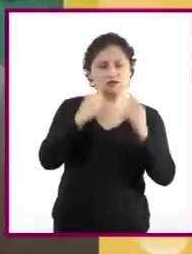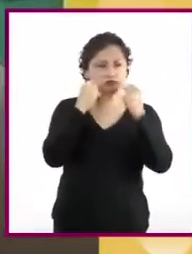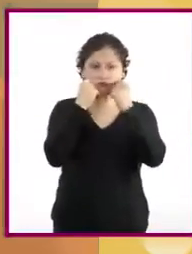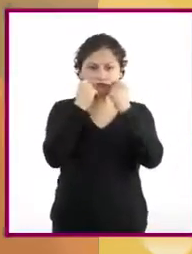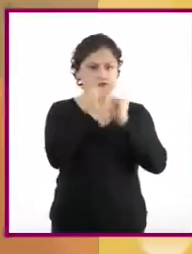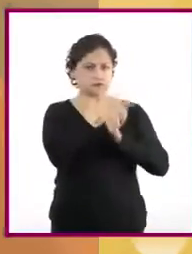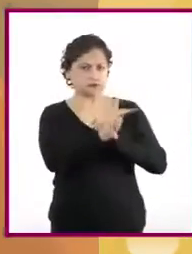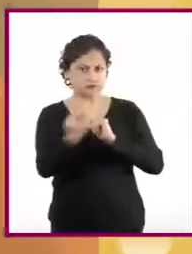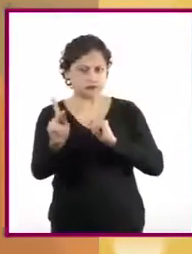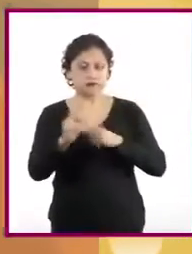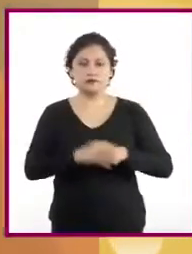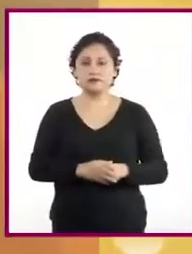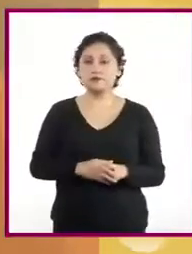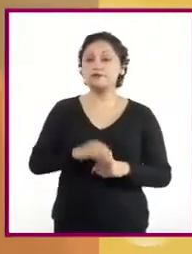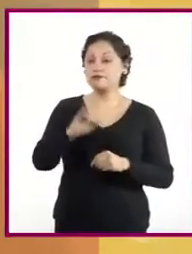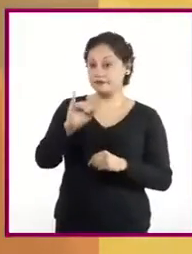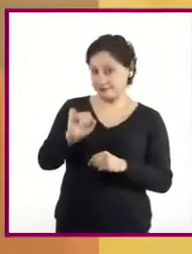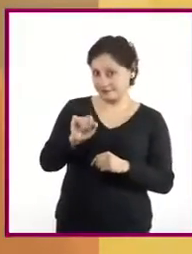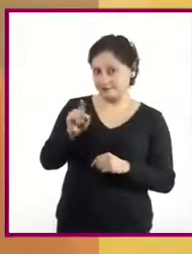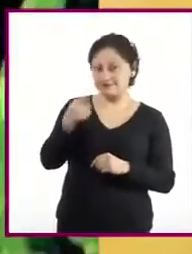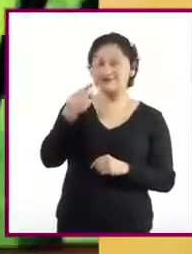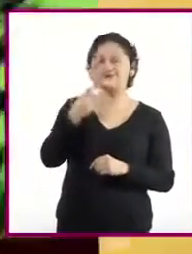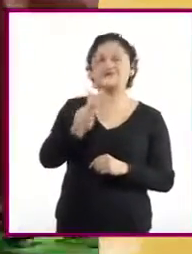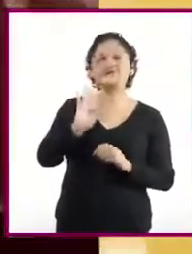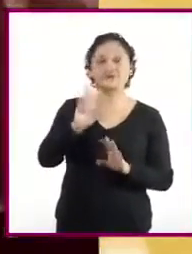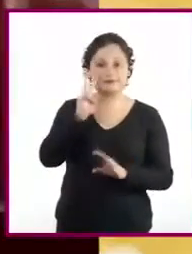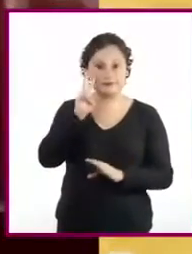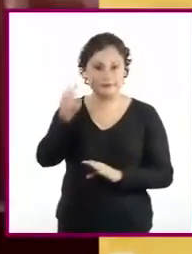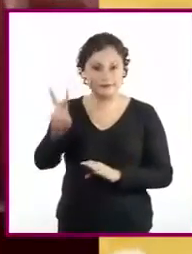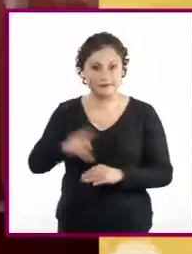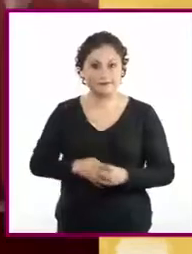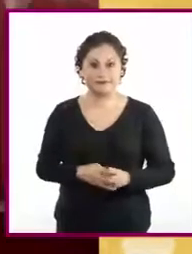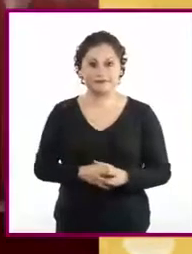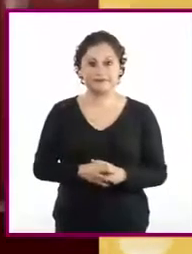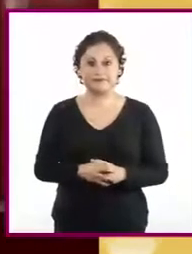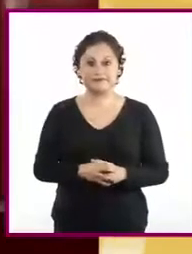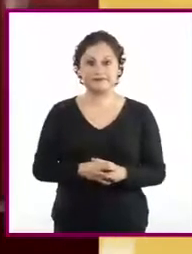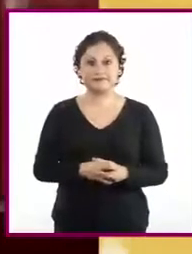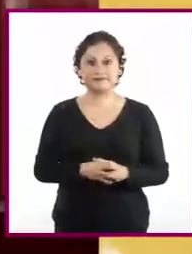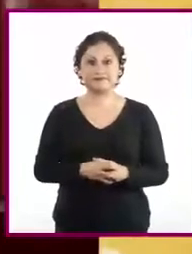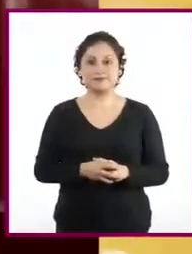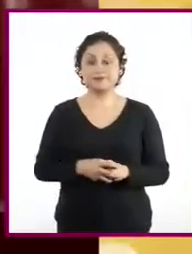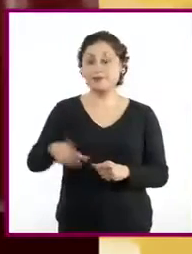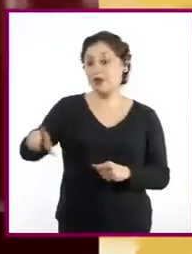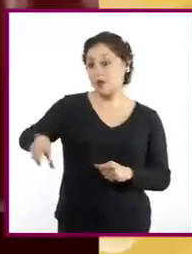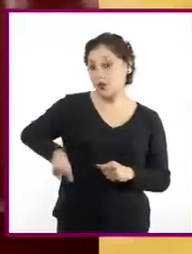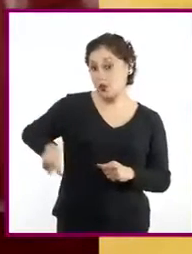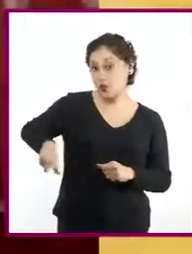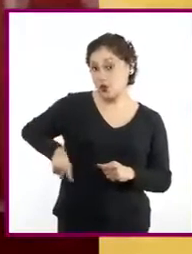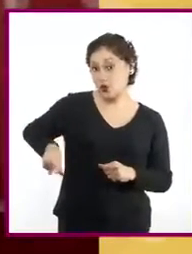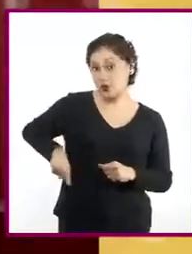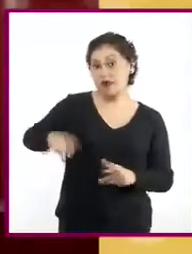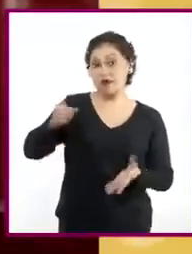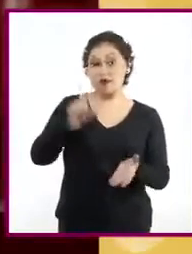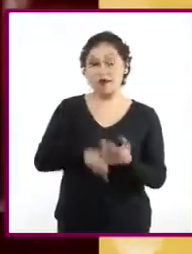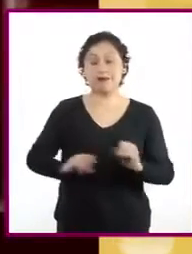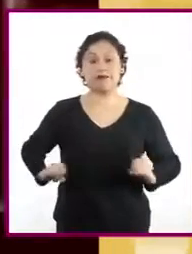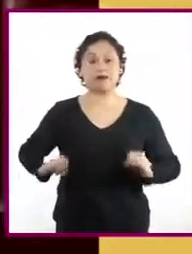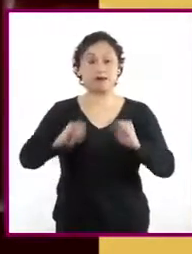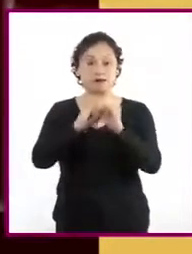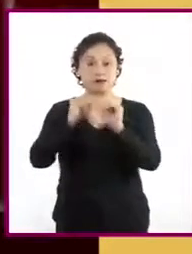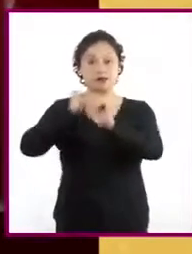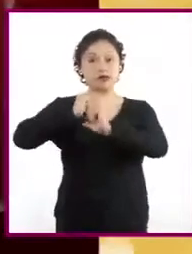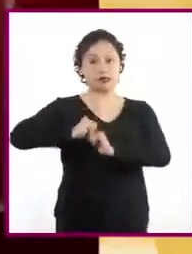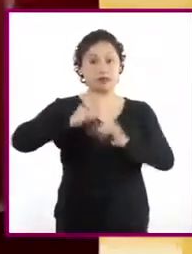continuar con este tema tan interesante, veamos lo siguiente. Es el Estado, a través de sus instituciones y